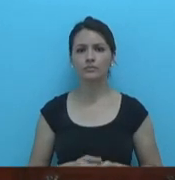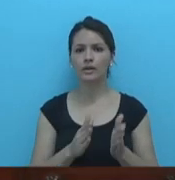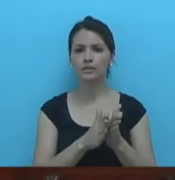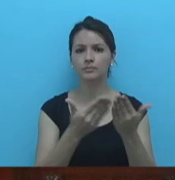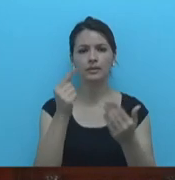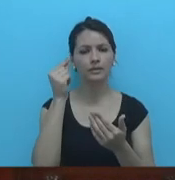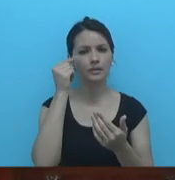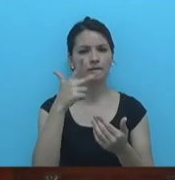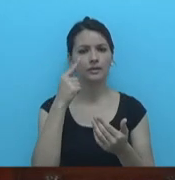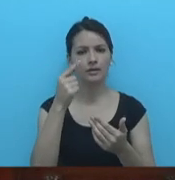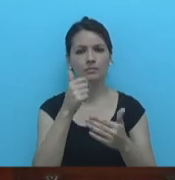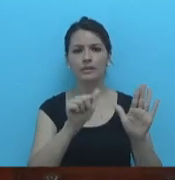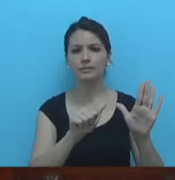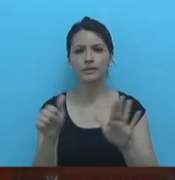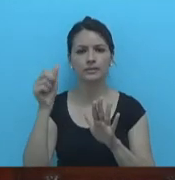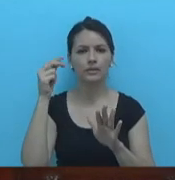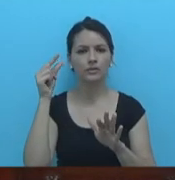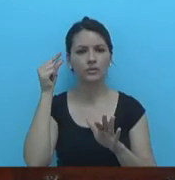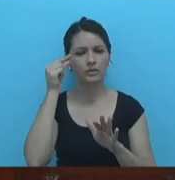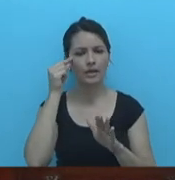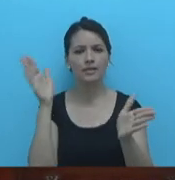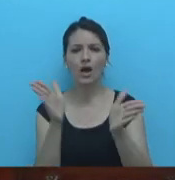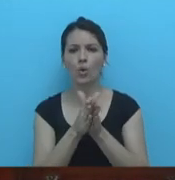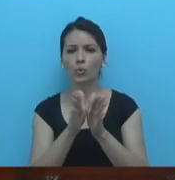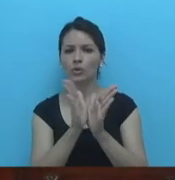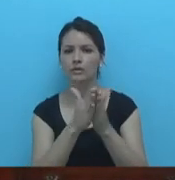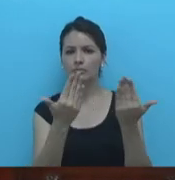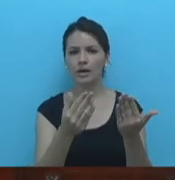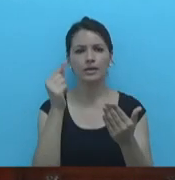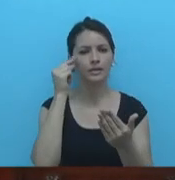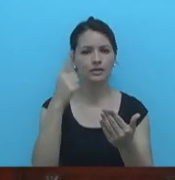Expediente 33.630, tratamiento conjunto con el